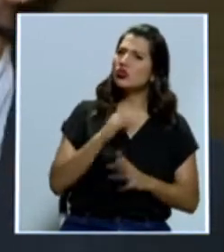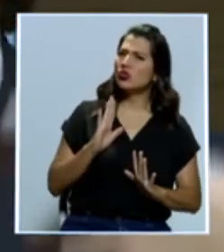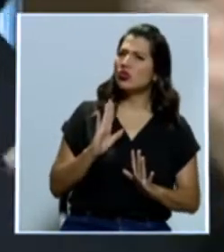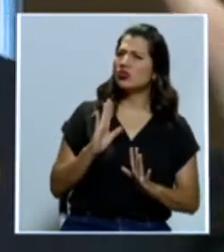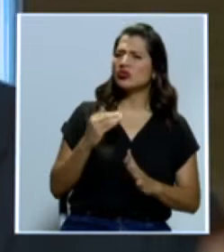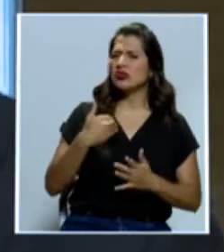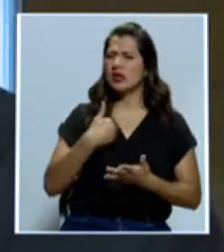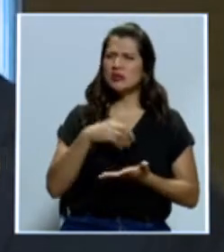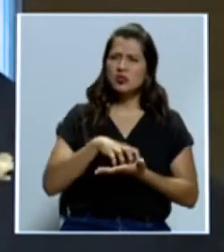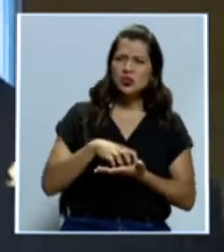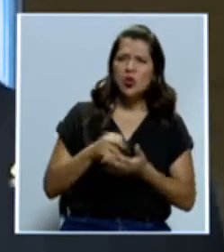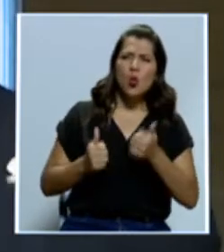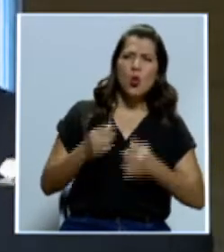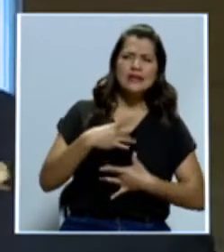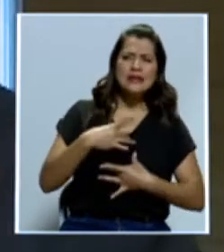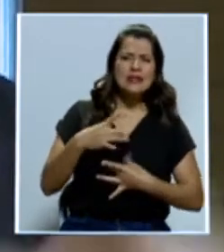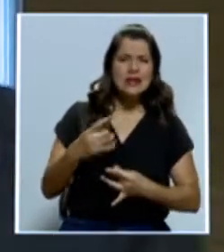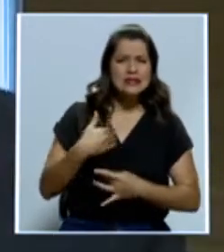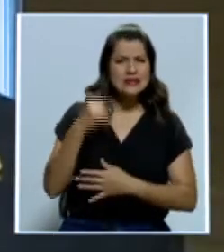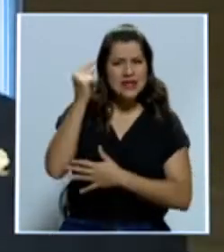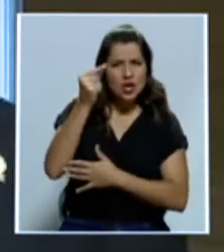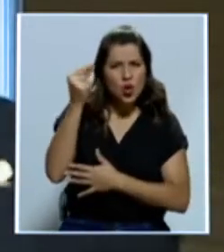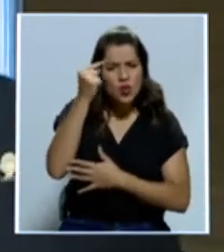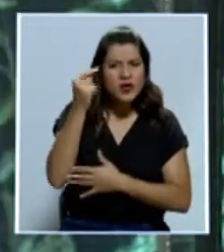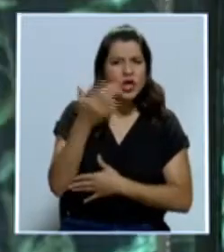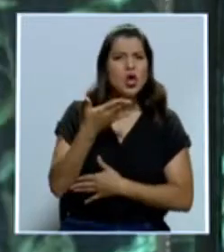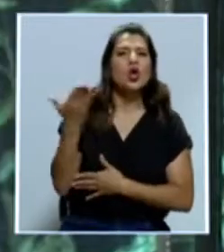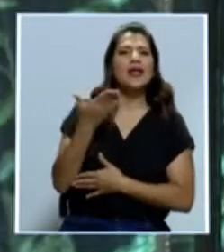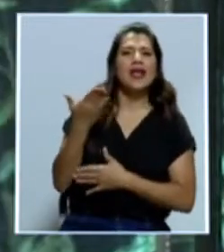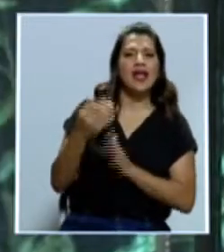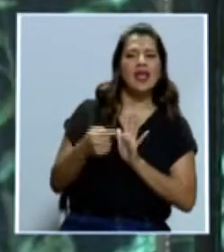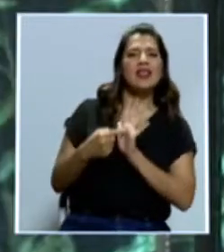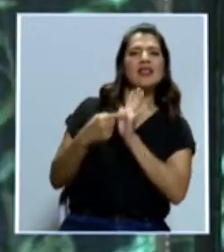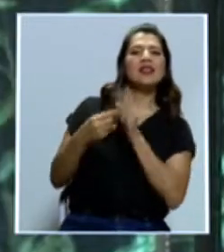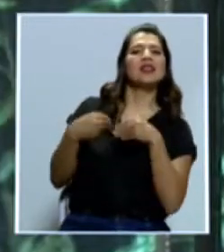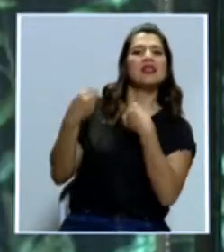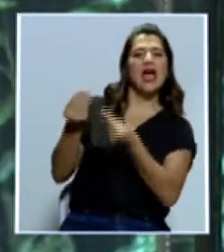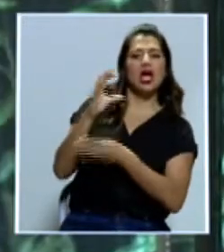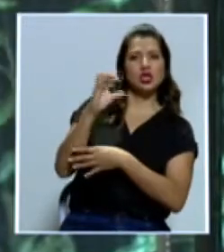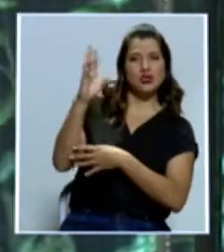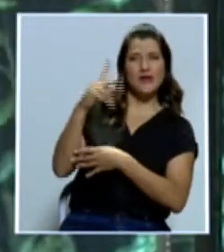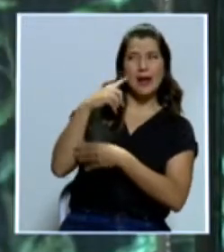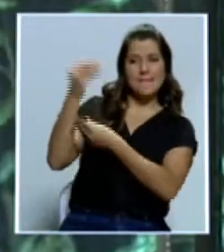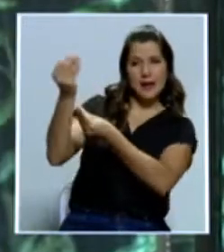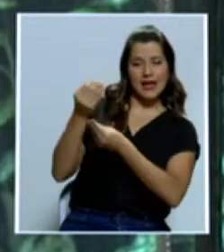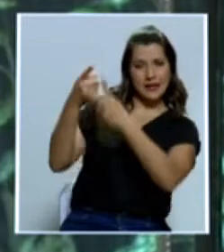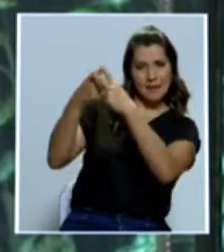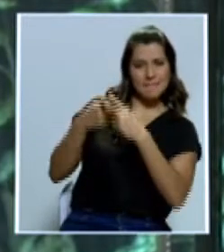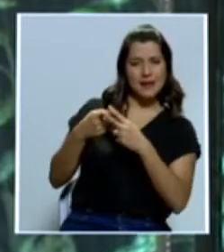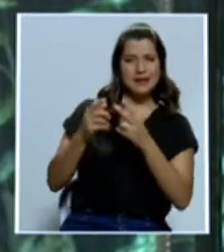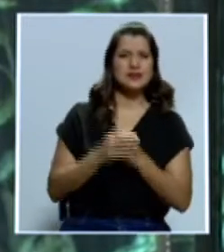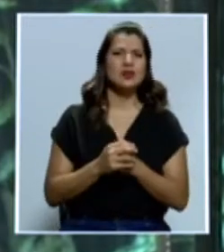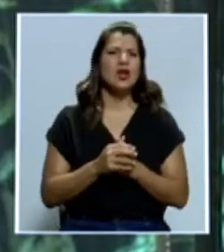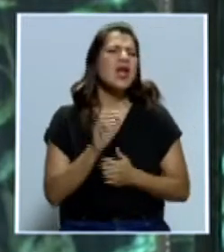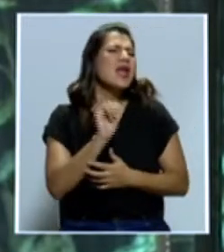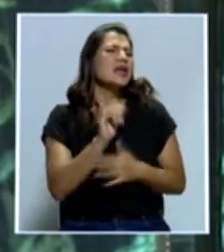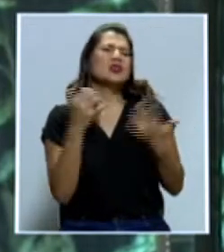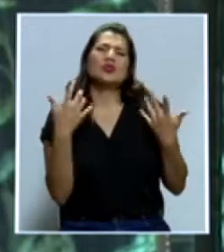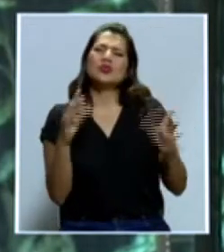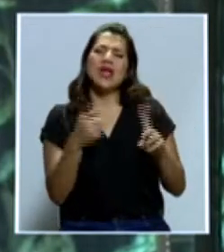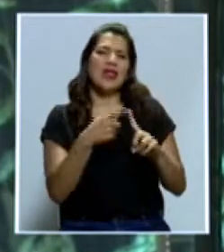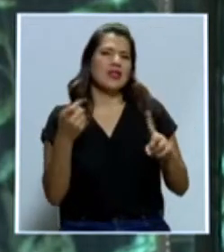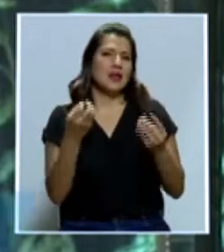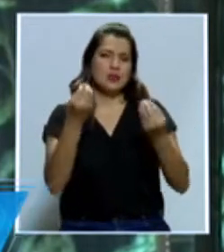por qué es lo que van a ir a ofrecer a nombre del pueblo de Costa Rica. Crónica de una renuncia anunciada desde hace mucho tiempo. Las